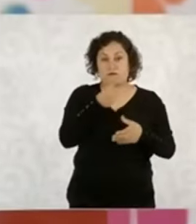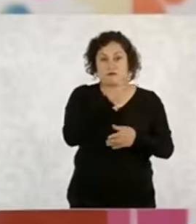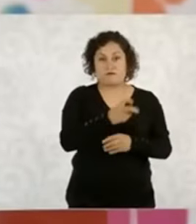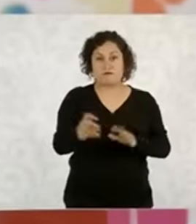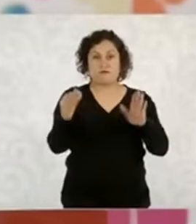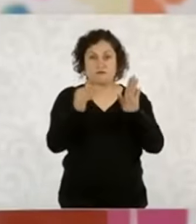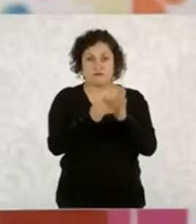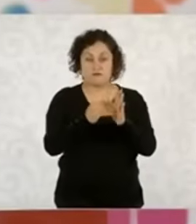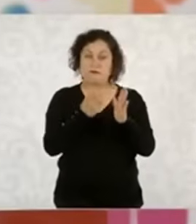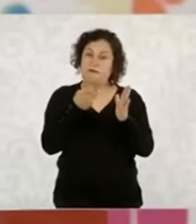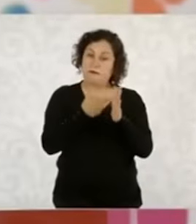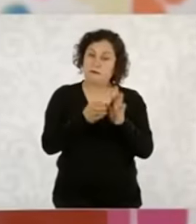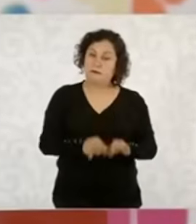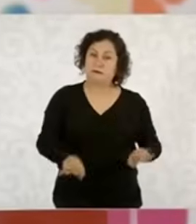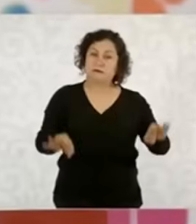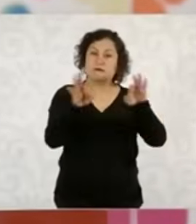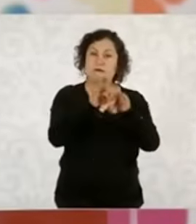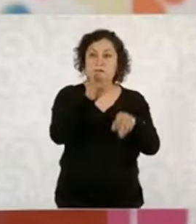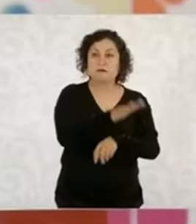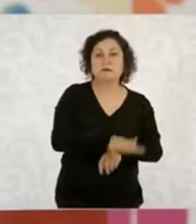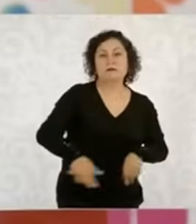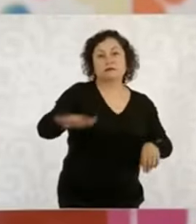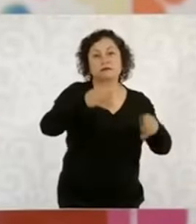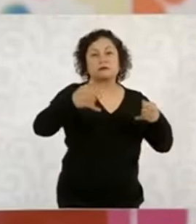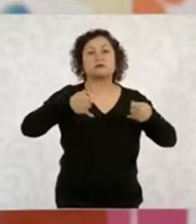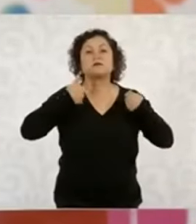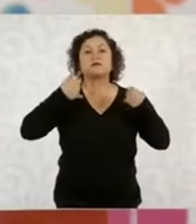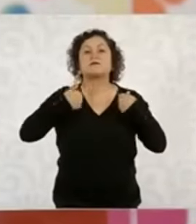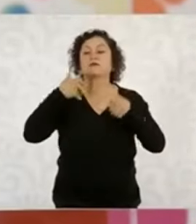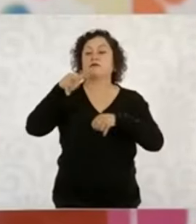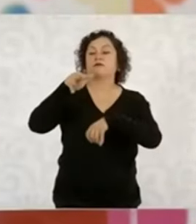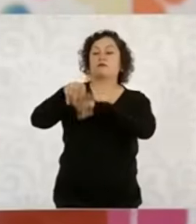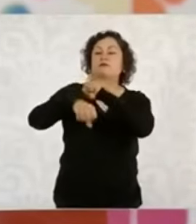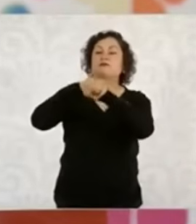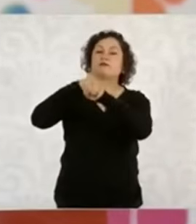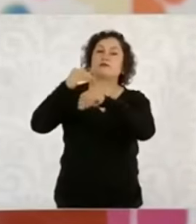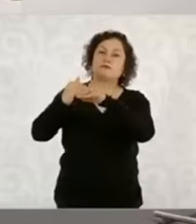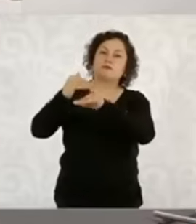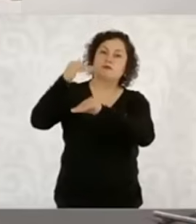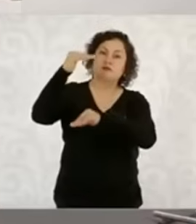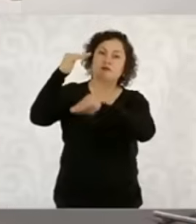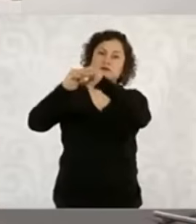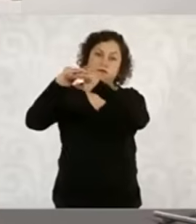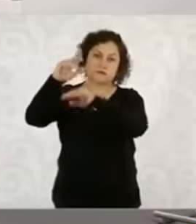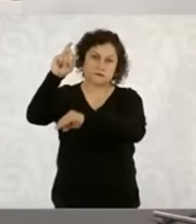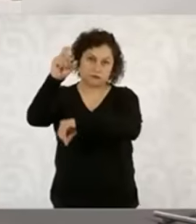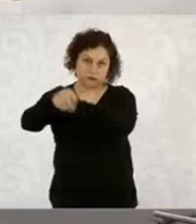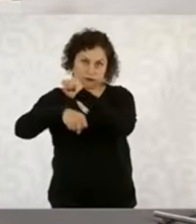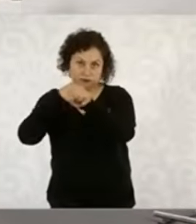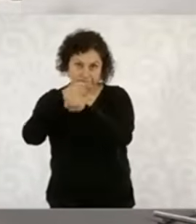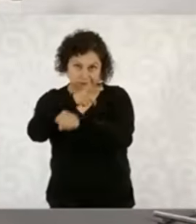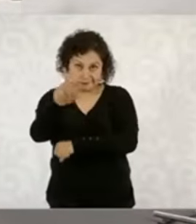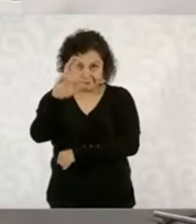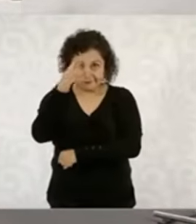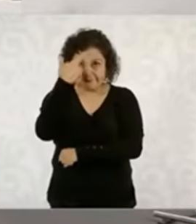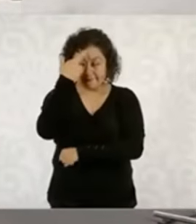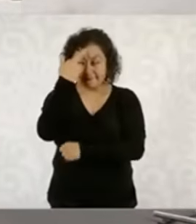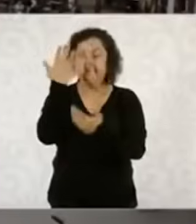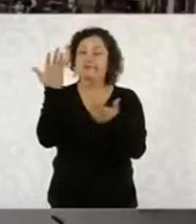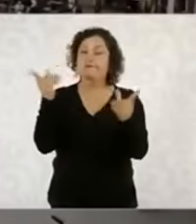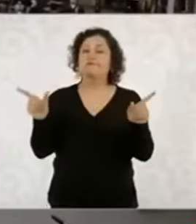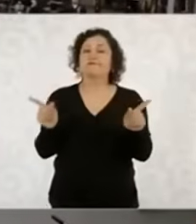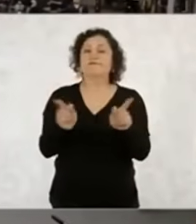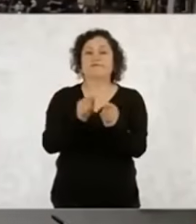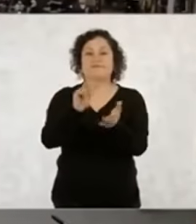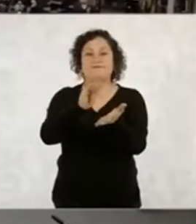para jóvenes mayores de 18 años, entre 18 y 30 años. Esto sería todo, secretaria. Muchas gracias a todos.